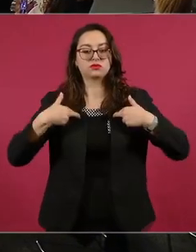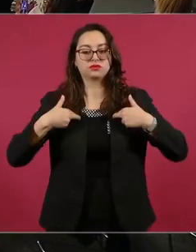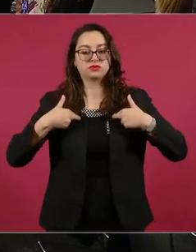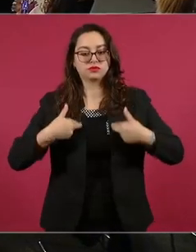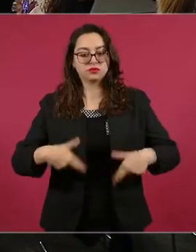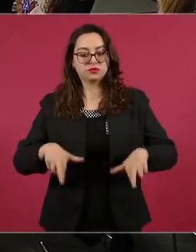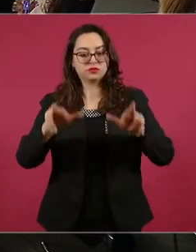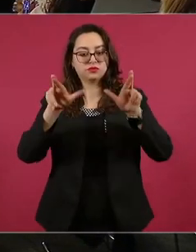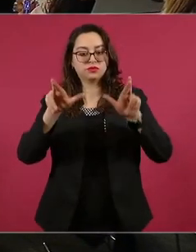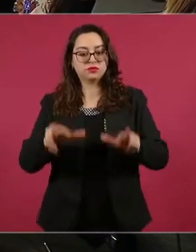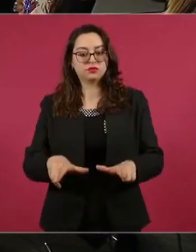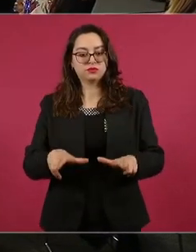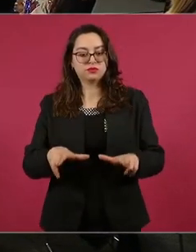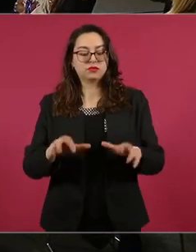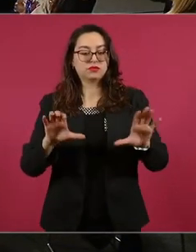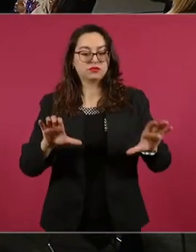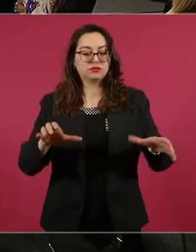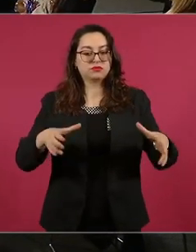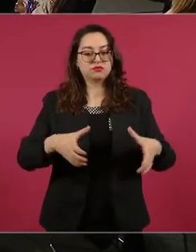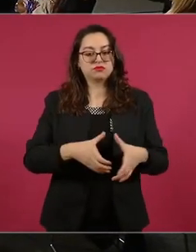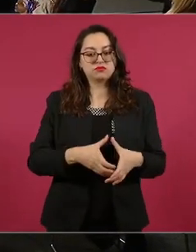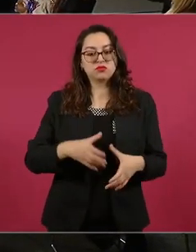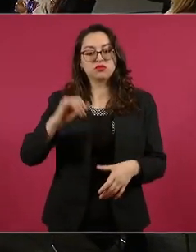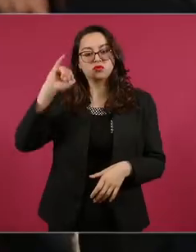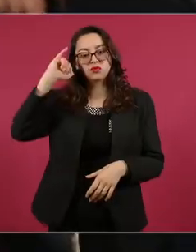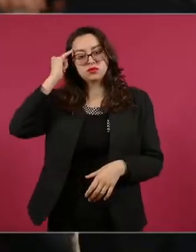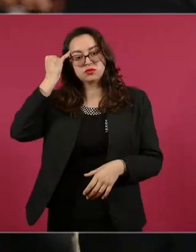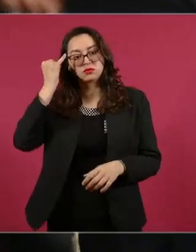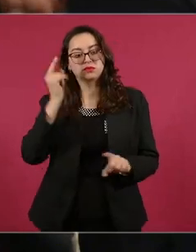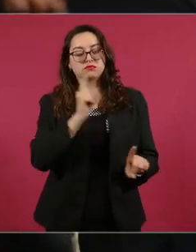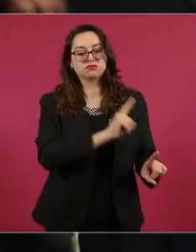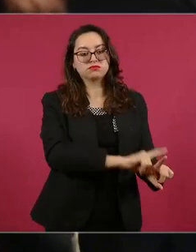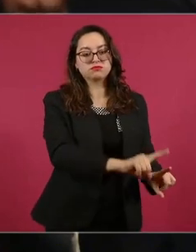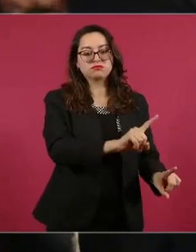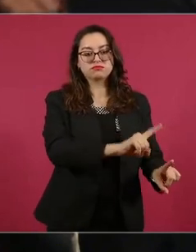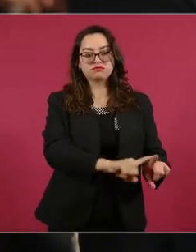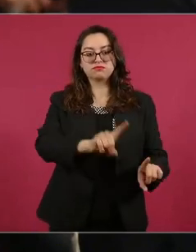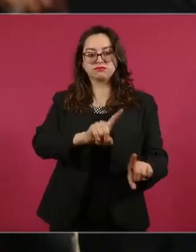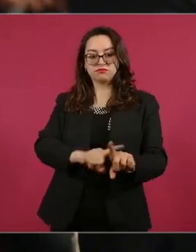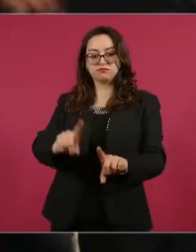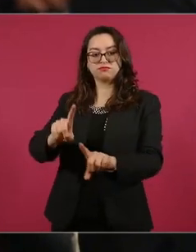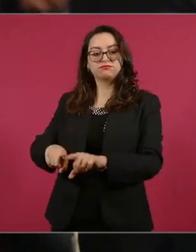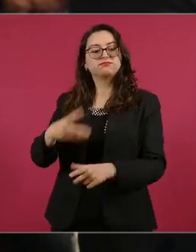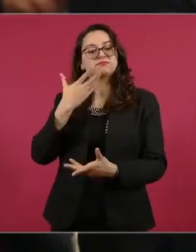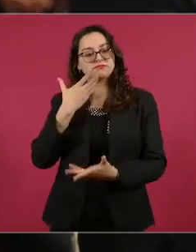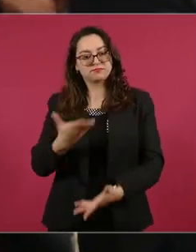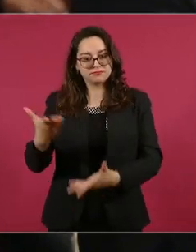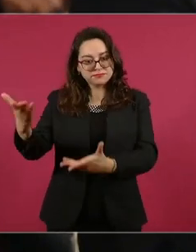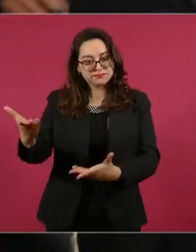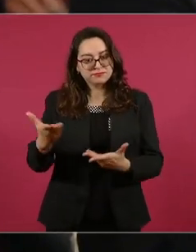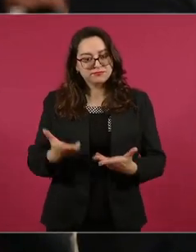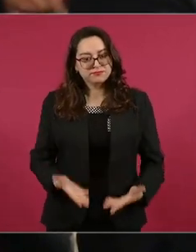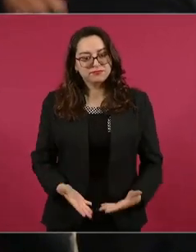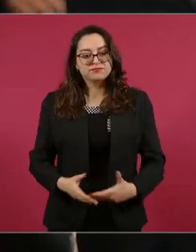representan a las distintas comunidades, pueblos indígenas, y son bienvenidos.